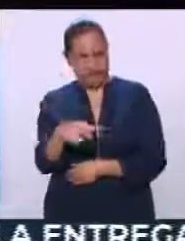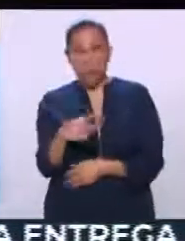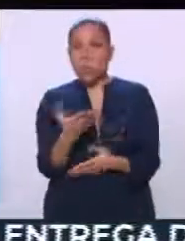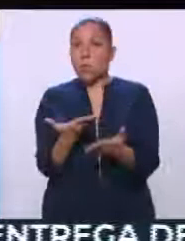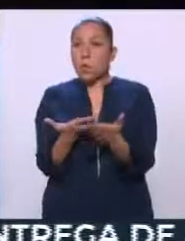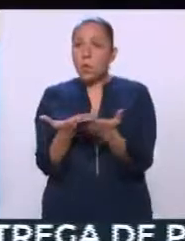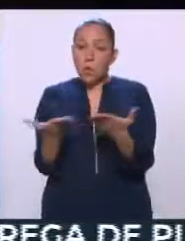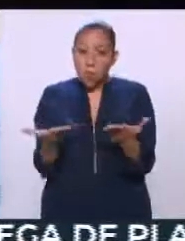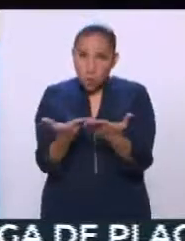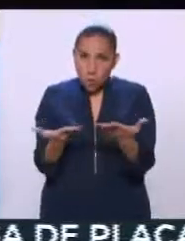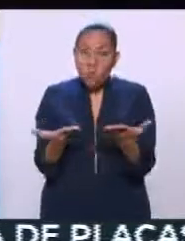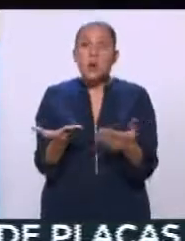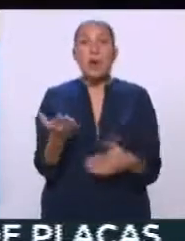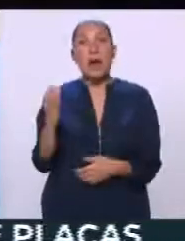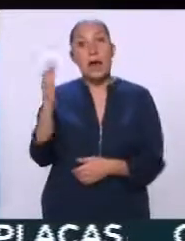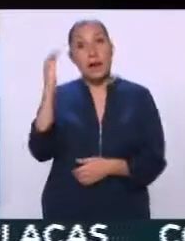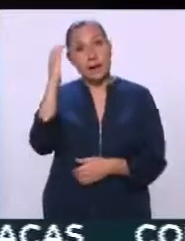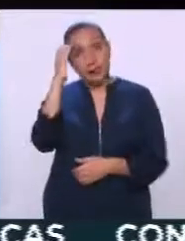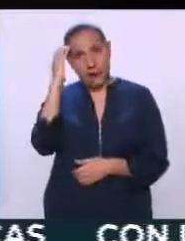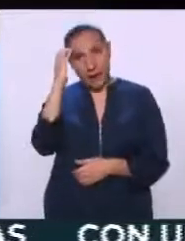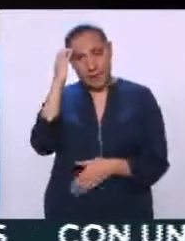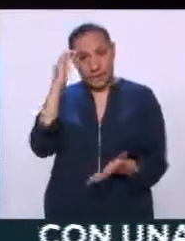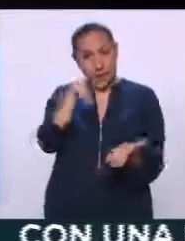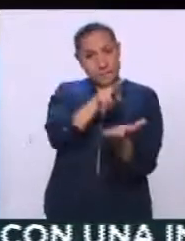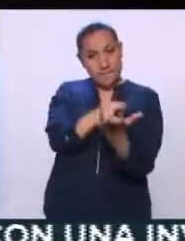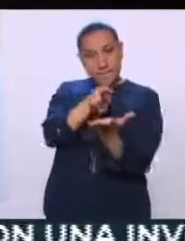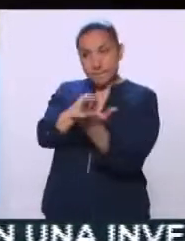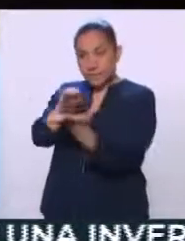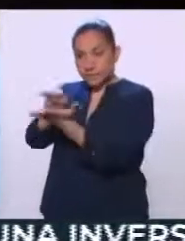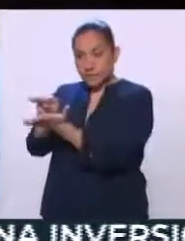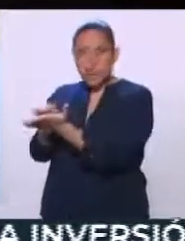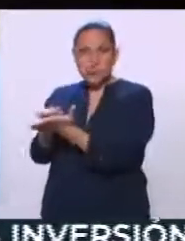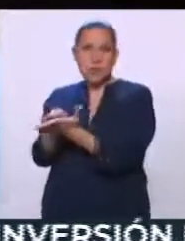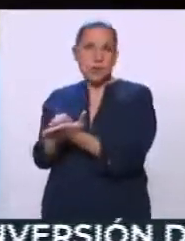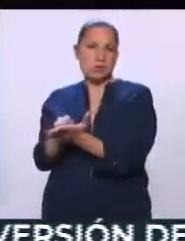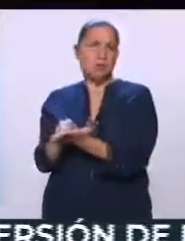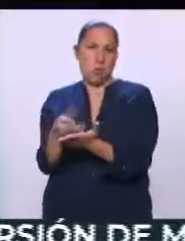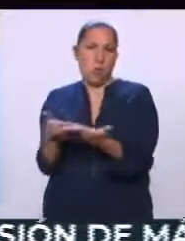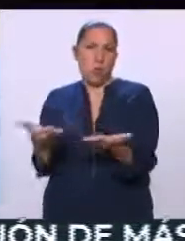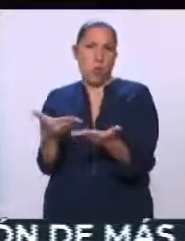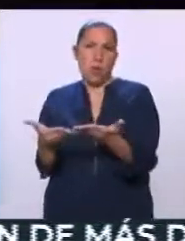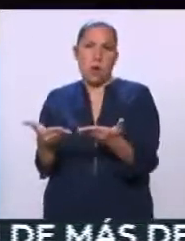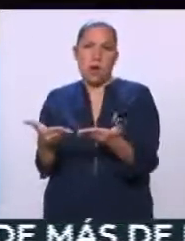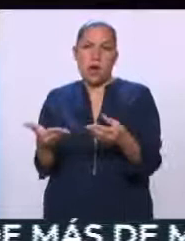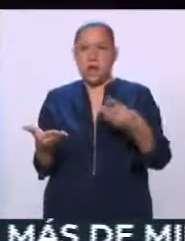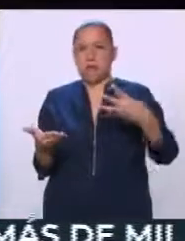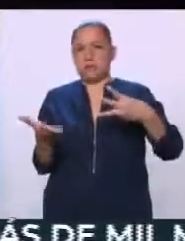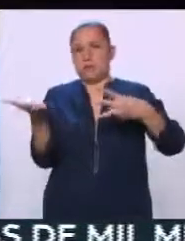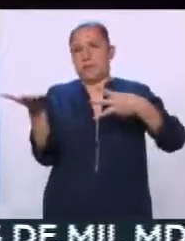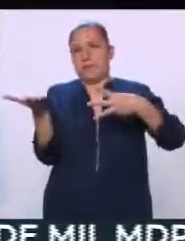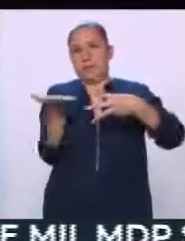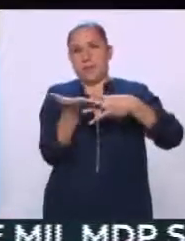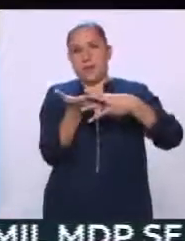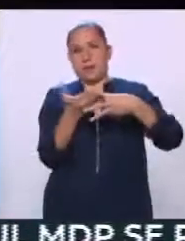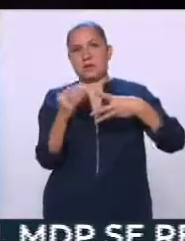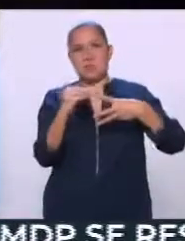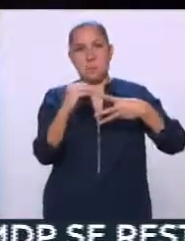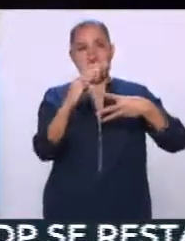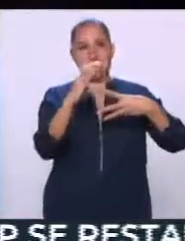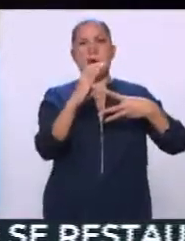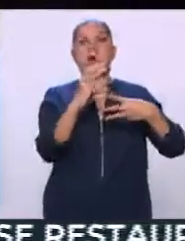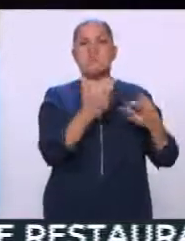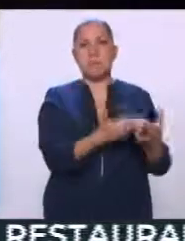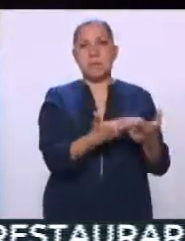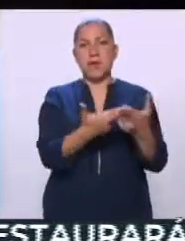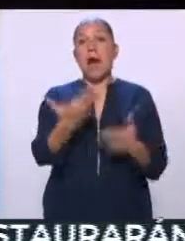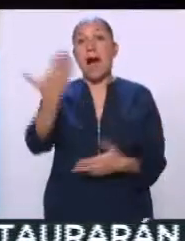1/3 de camas generales disponibles de lo que llegó a tener en su momento cuando estaba la epidemia en su máximo punto en